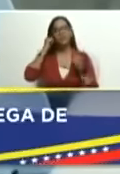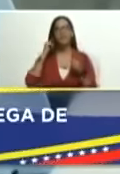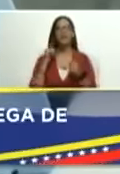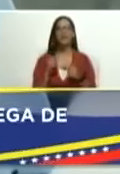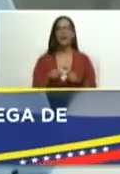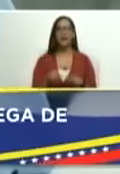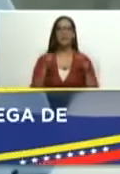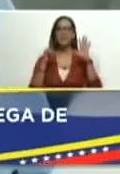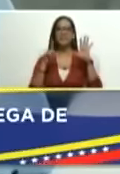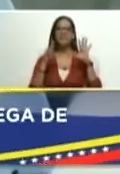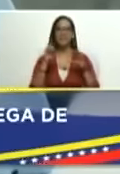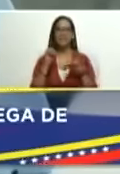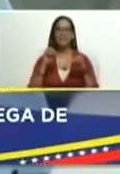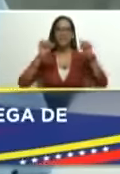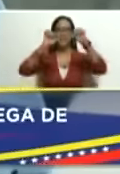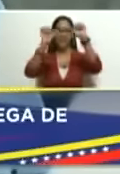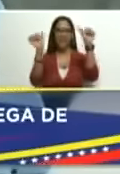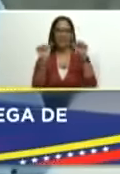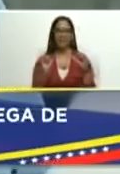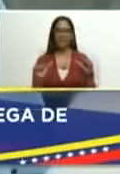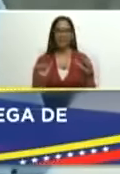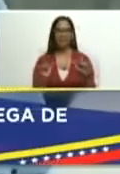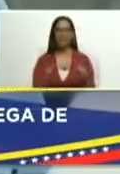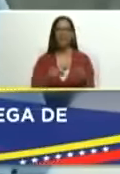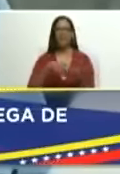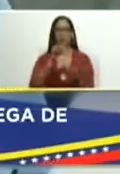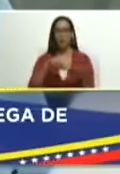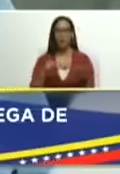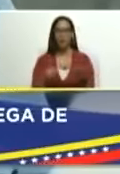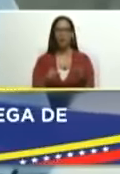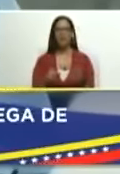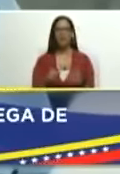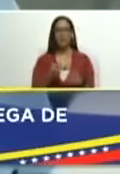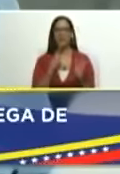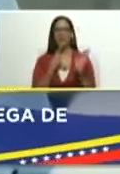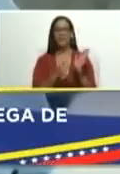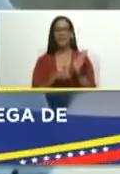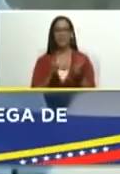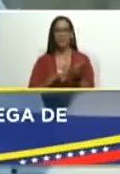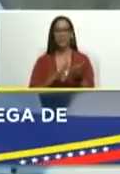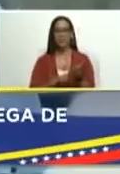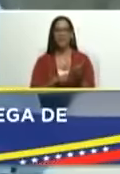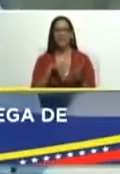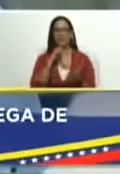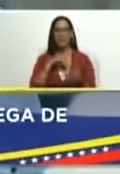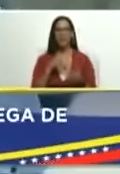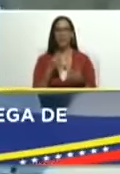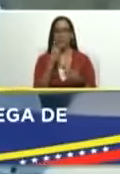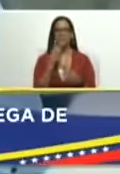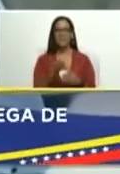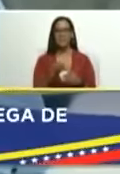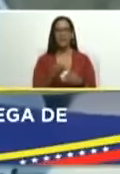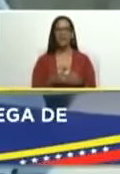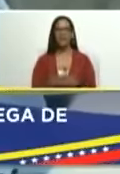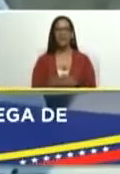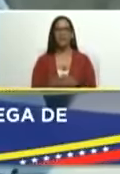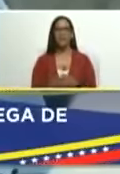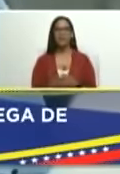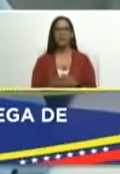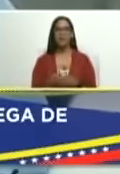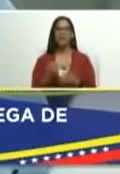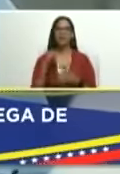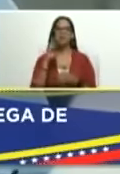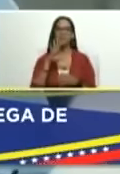hay 70 artistas contratados que le cuentan la verdadera historia a todos los visitantes que han visitado ese casco histórico, que pasa más